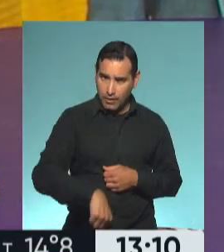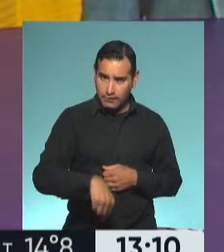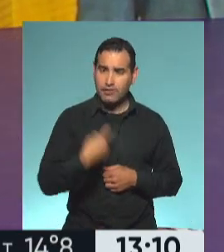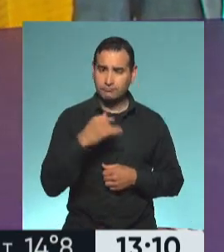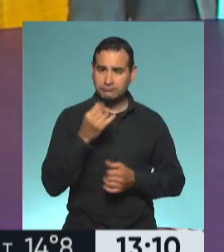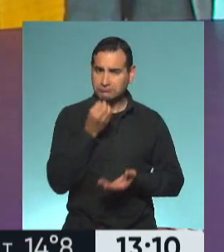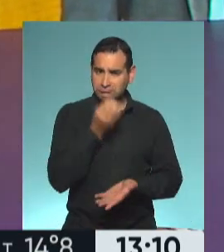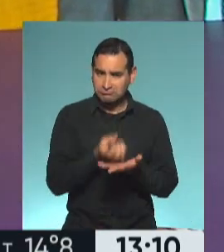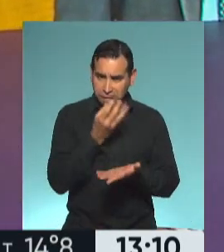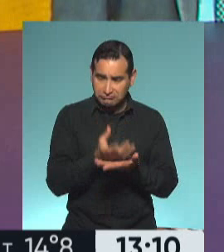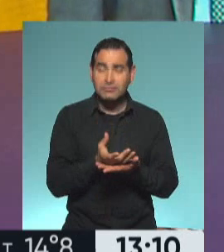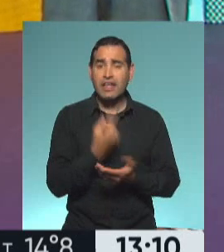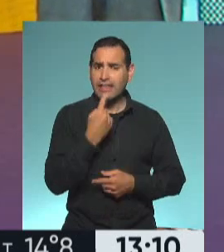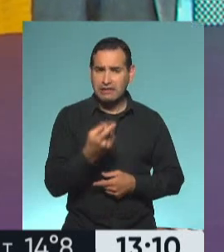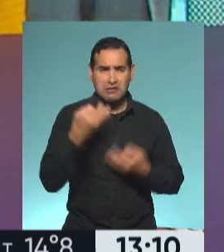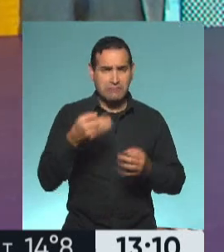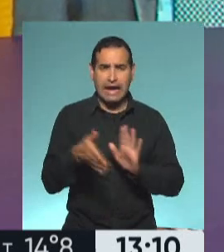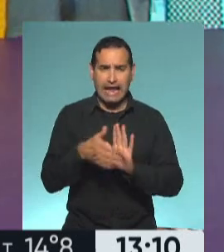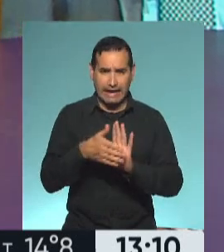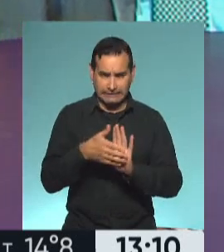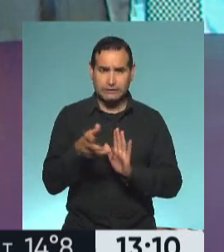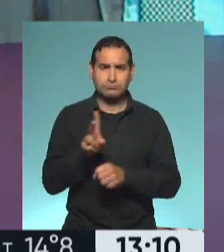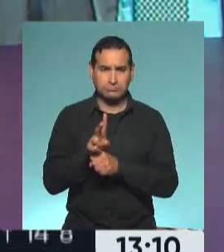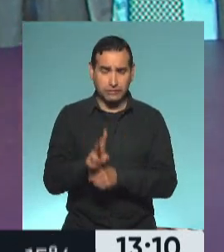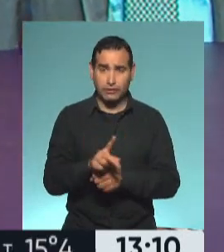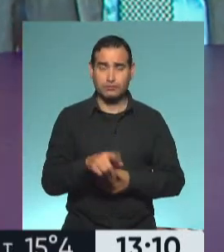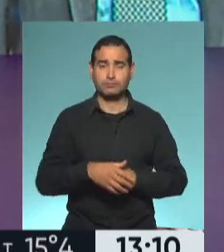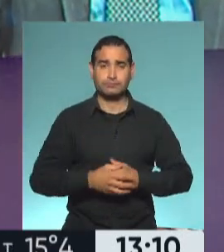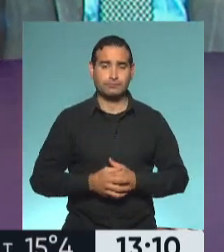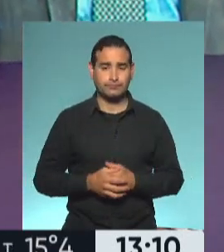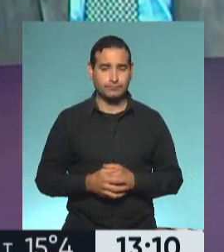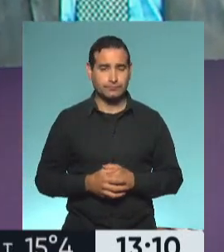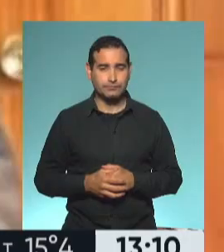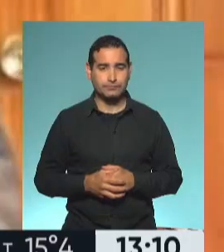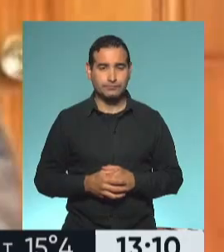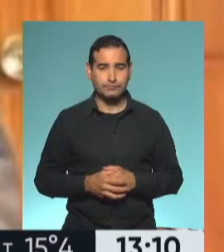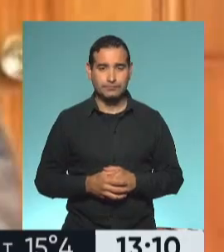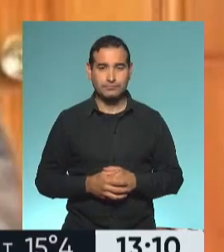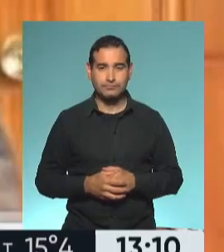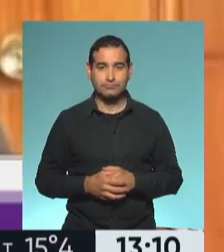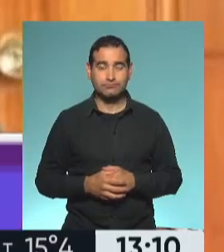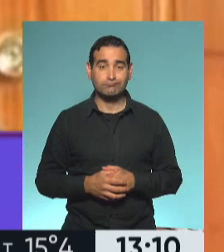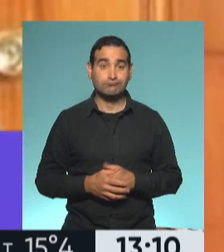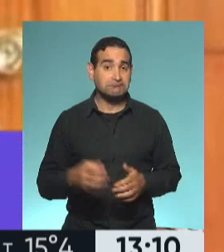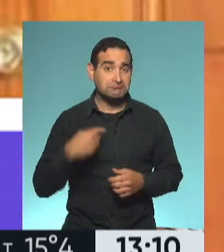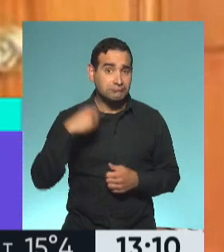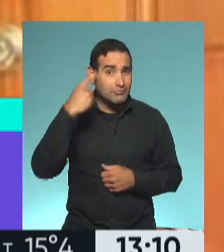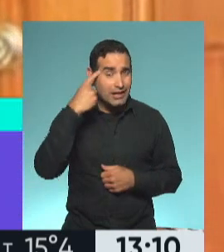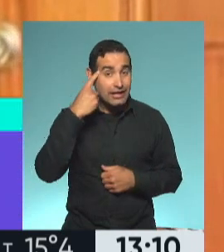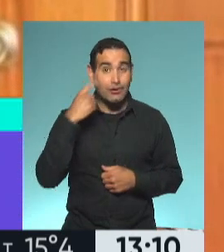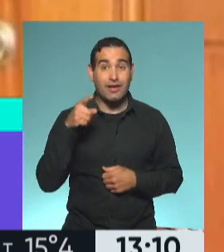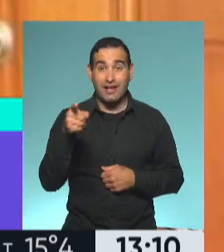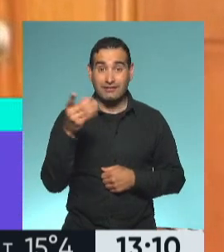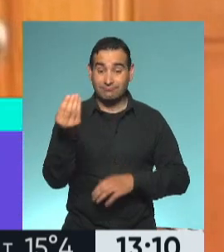prestar declaración indagatoria, que tiene todas las garantías que otros no tuvieron. A mí me da la impresión de que no se